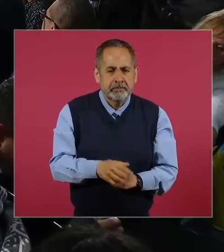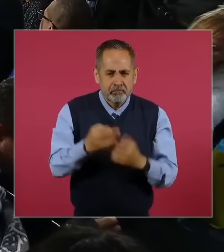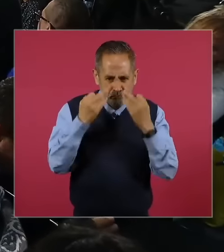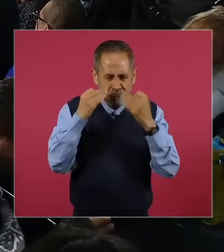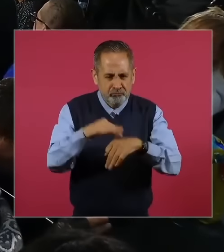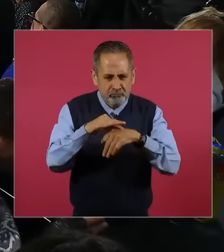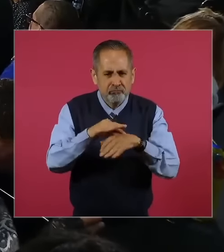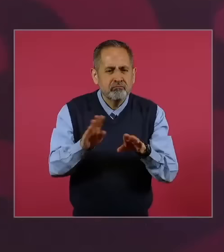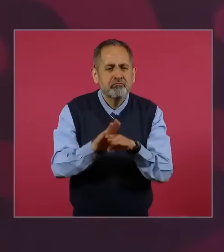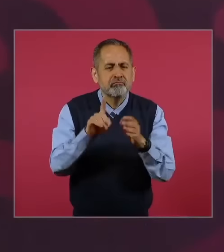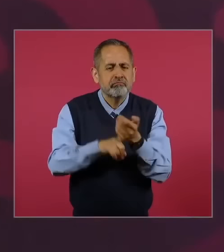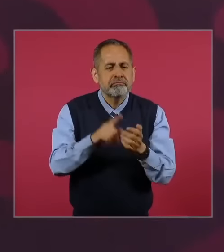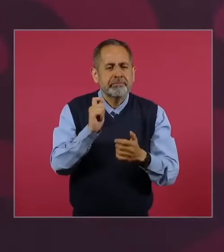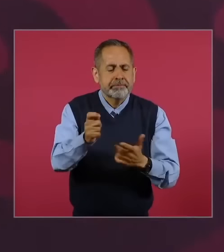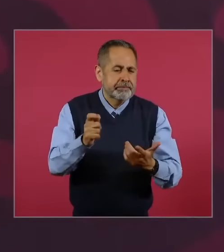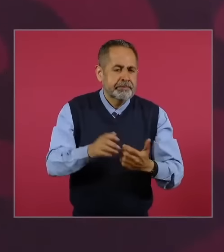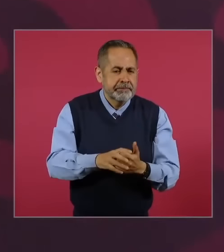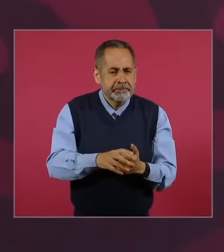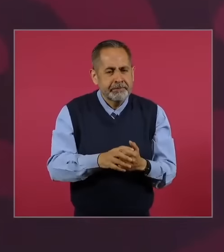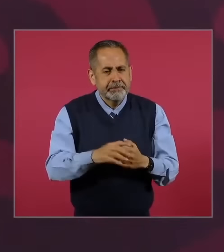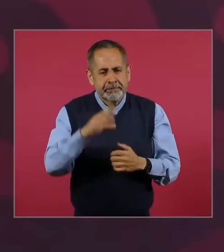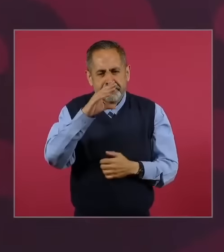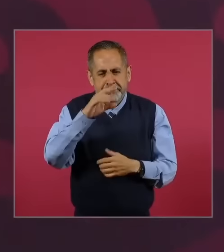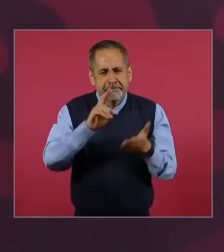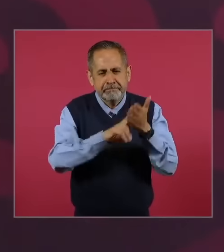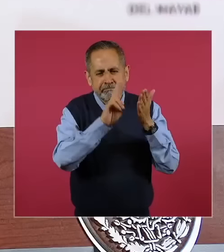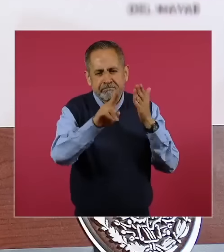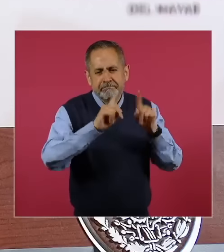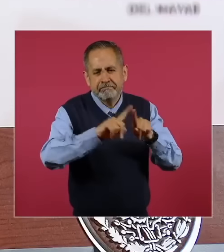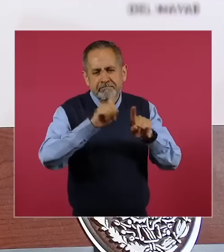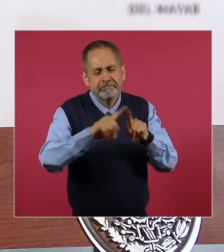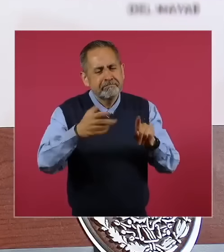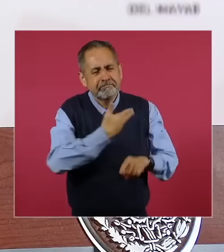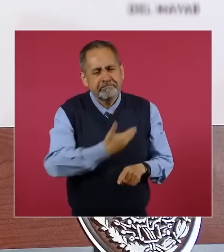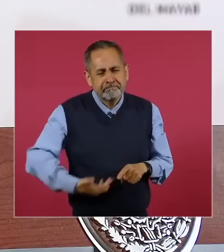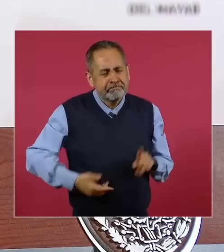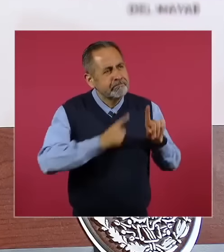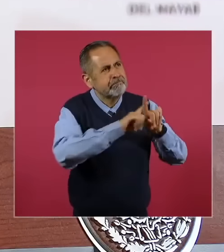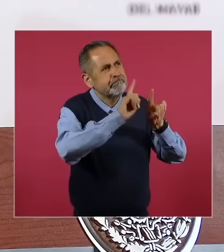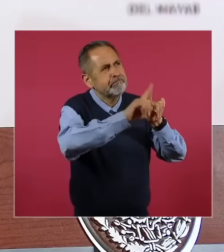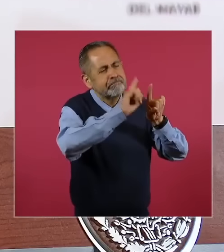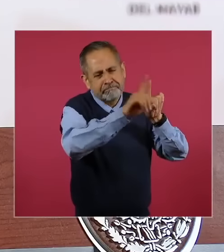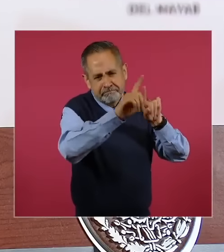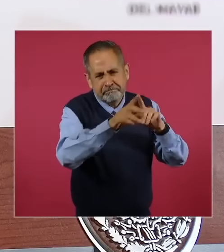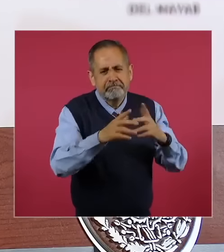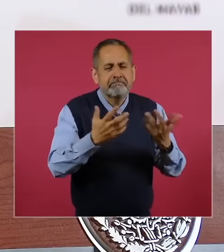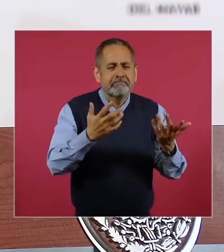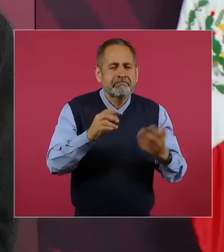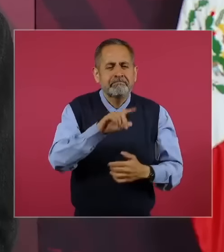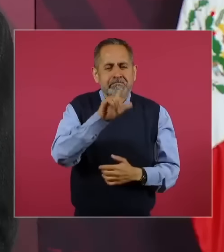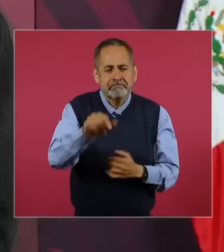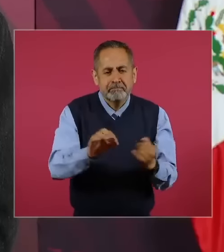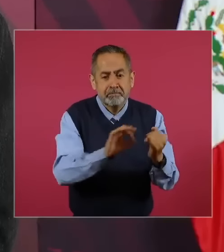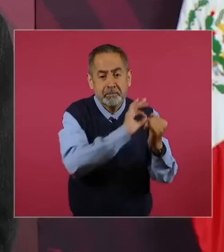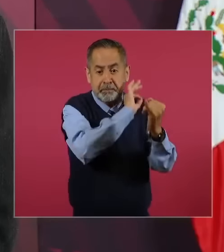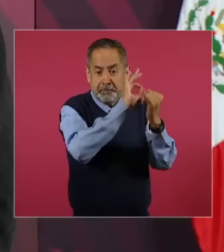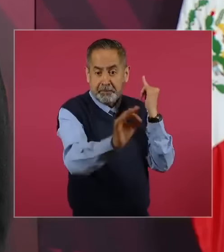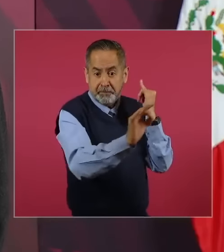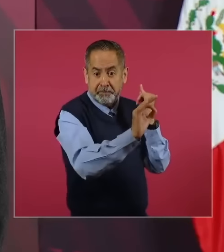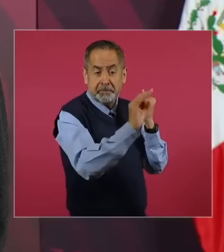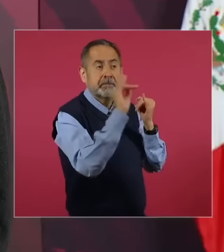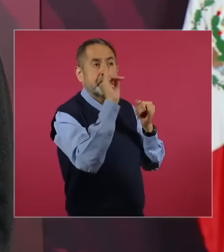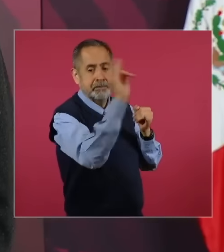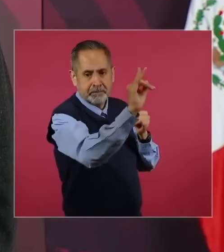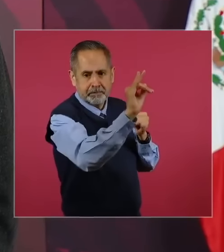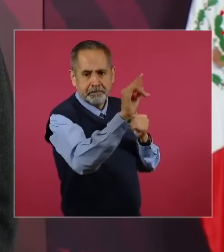constatar cómo están las pinturas de todos los presidentes, y ya la última